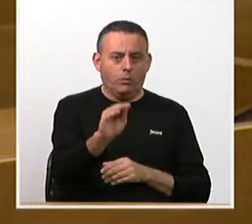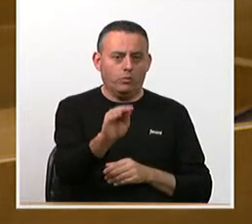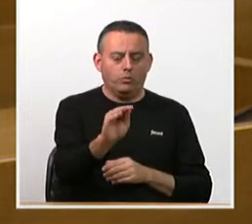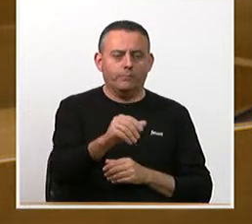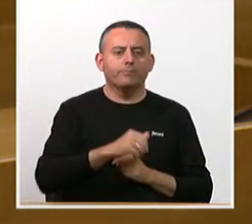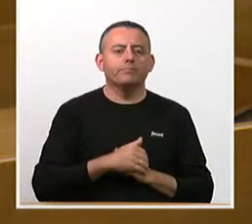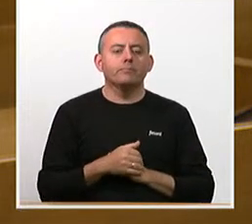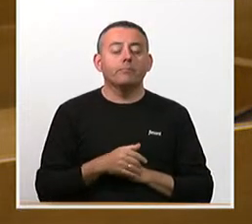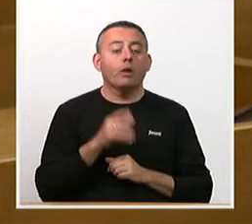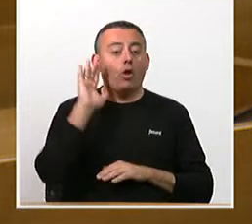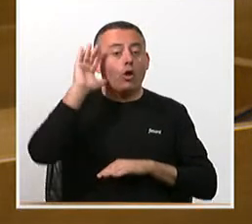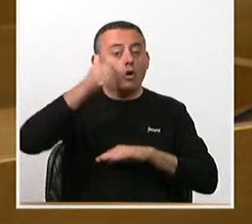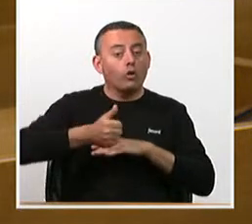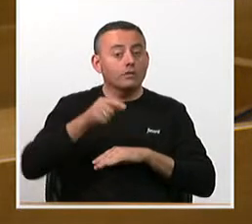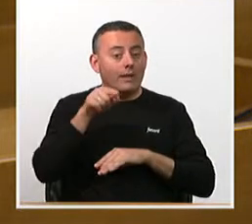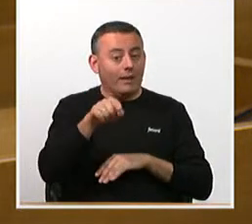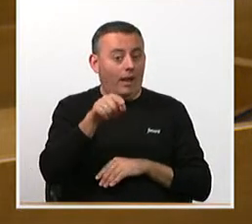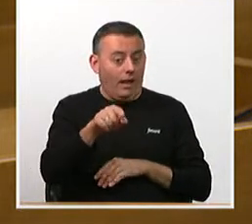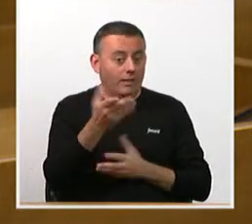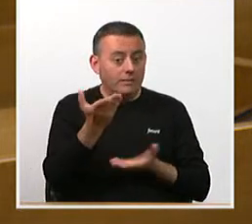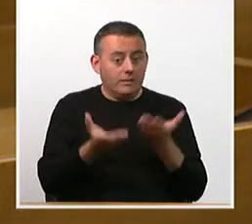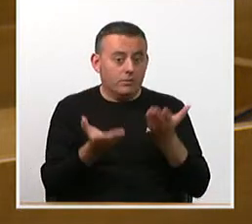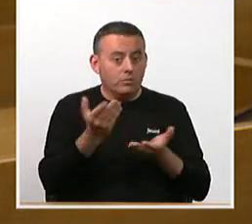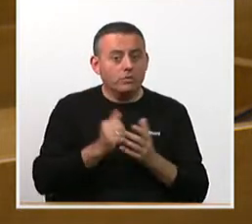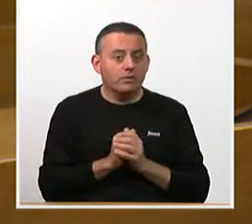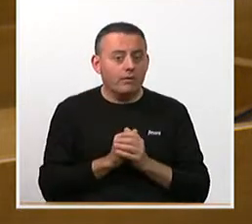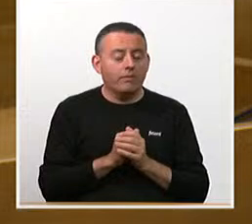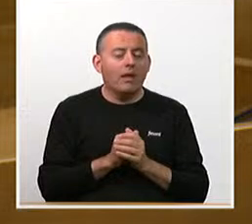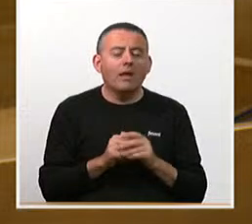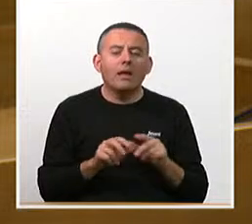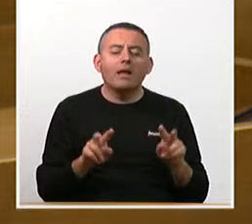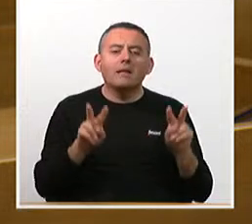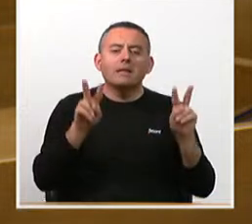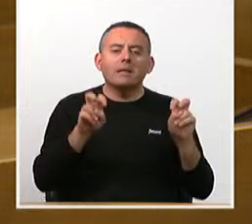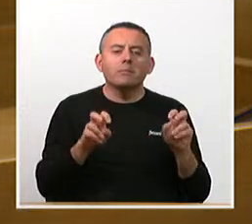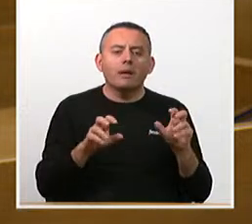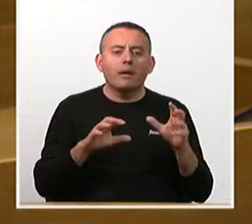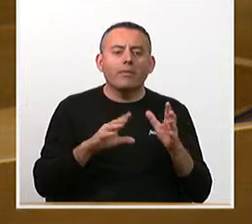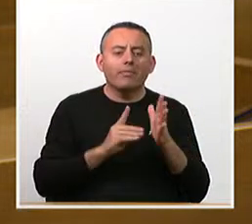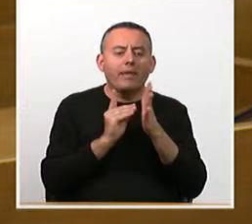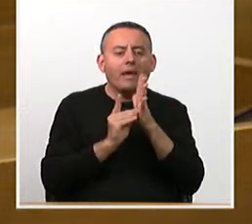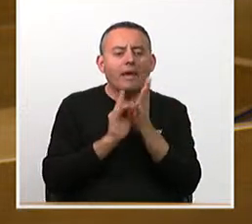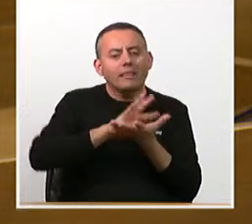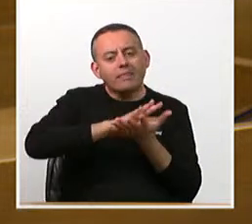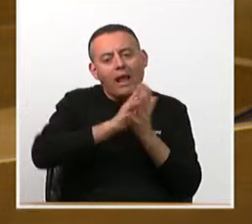en su consellería en materia de digitalización de la justicia